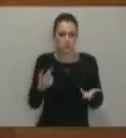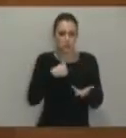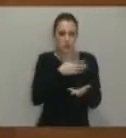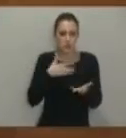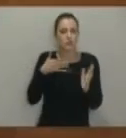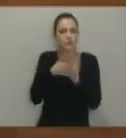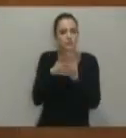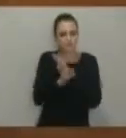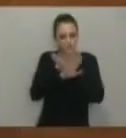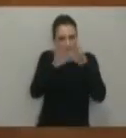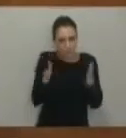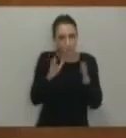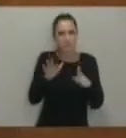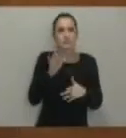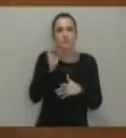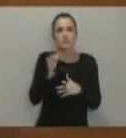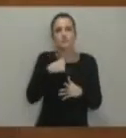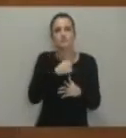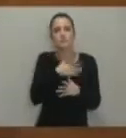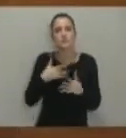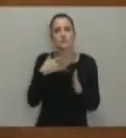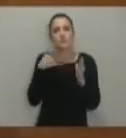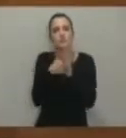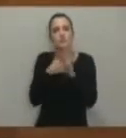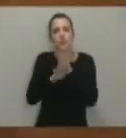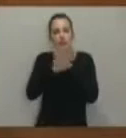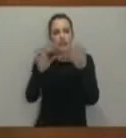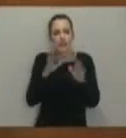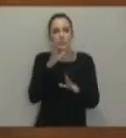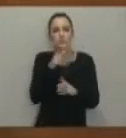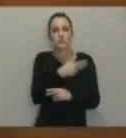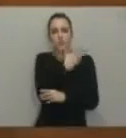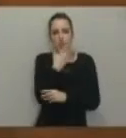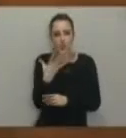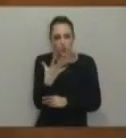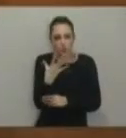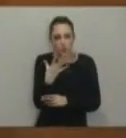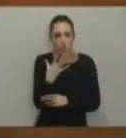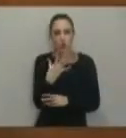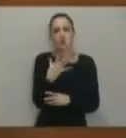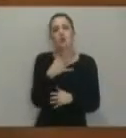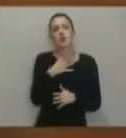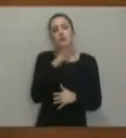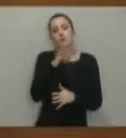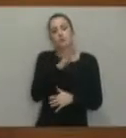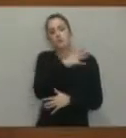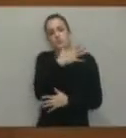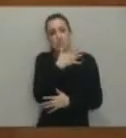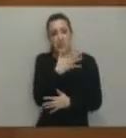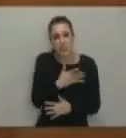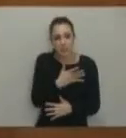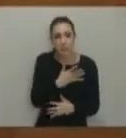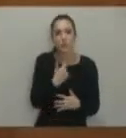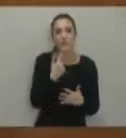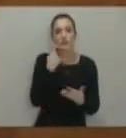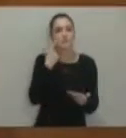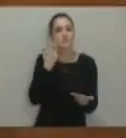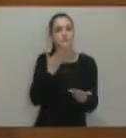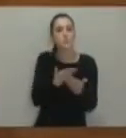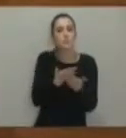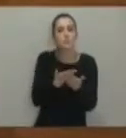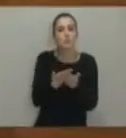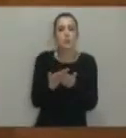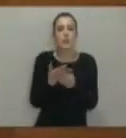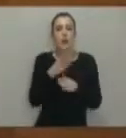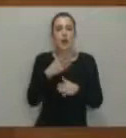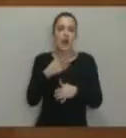a continuación trataré de sintetizar en cinco argumentos que muestran cuál ha sido la postura que la Consejería